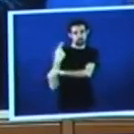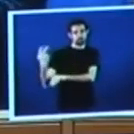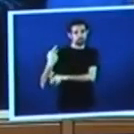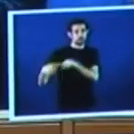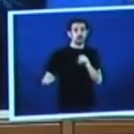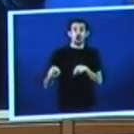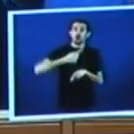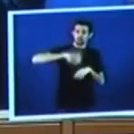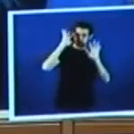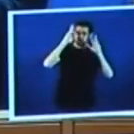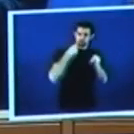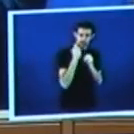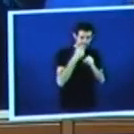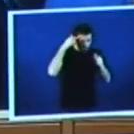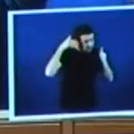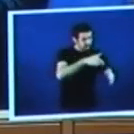para Galicia,